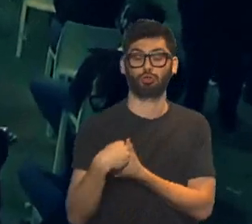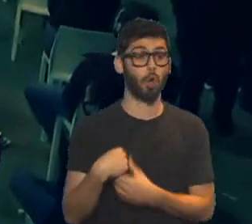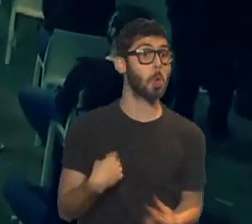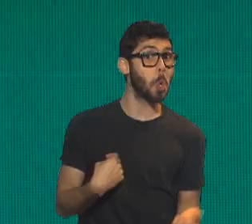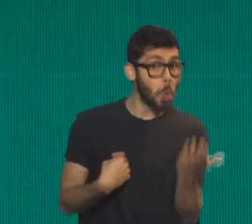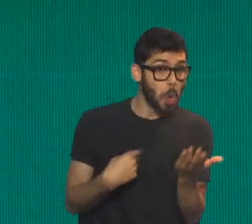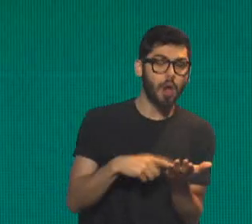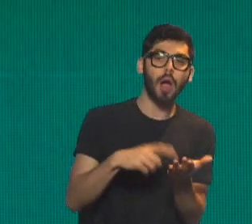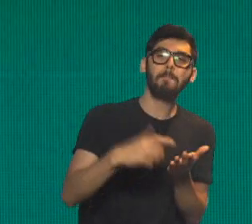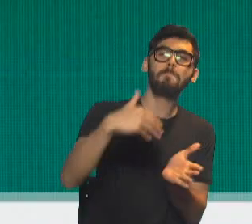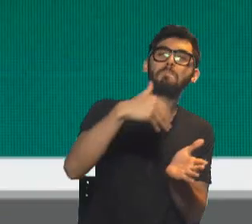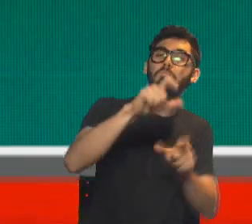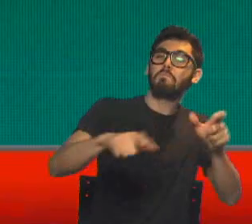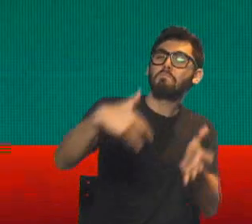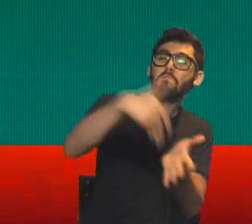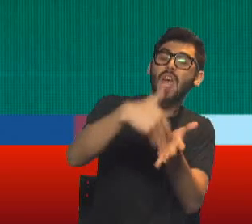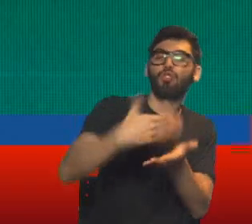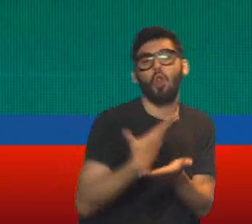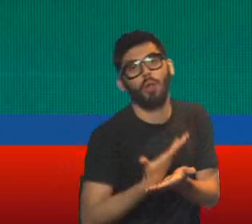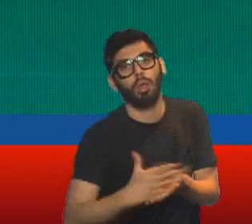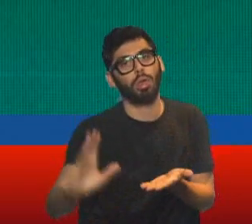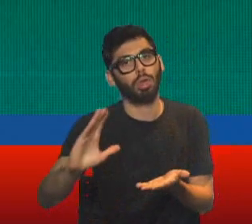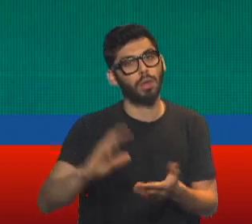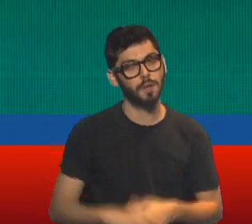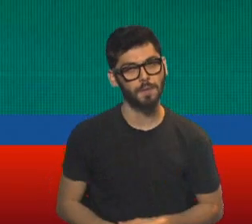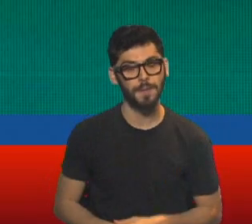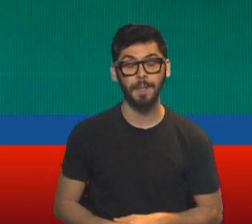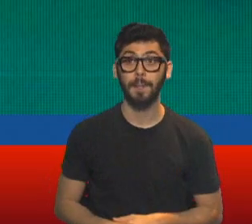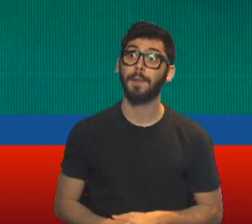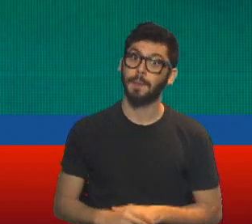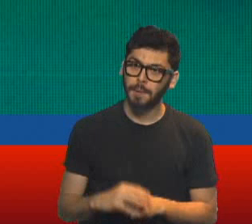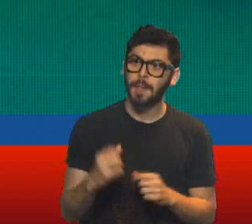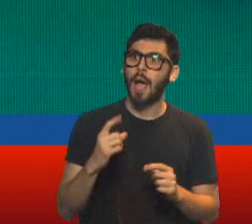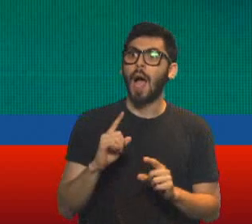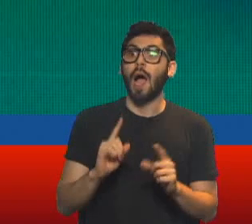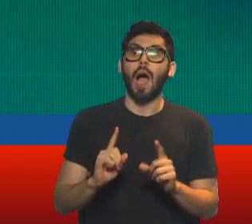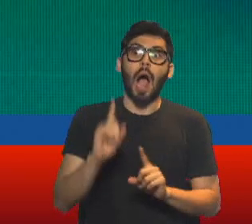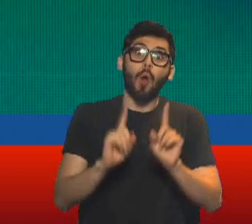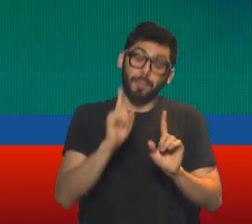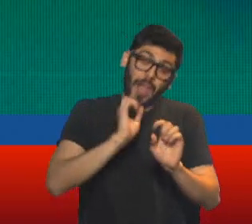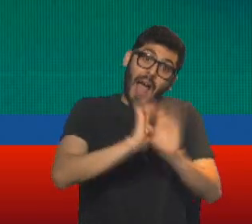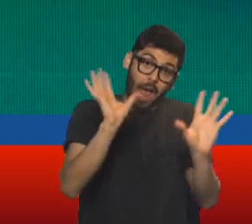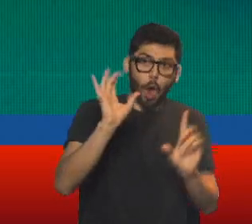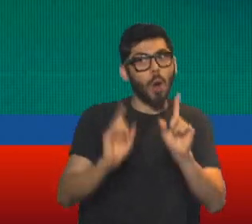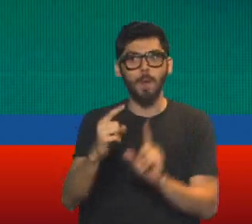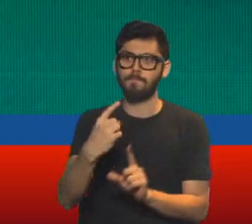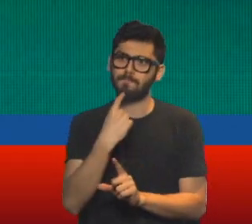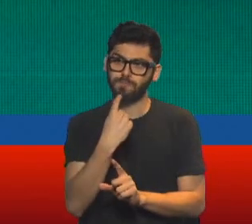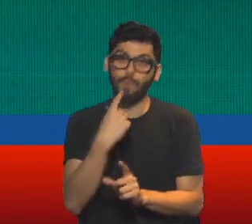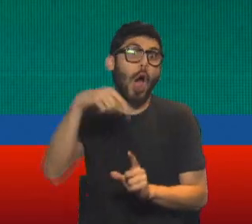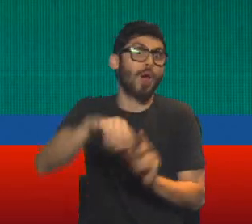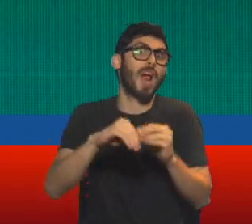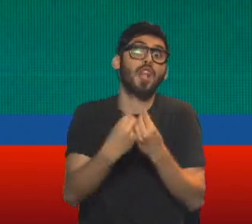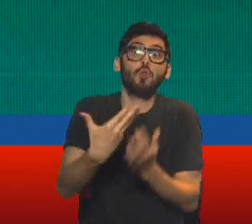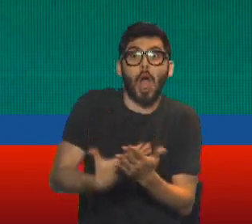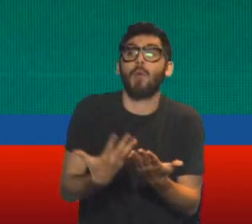costado. Bueno, muchas certezas y muchas preguntas también, muchas incógnitas con los resultados ya en la mano. Por